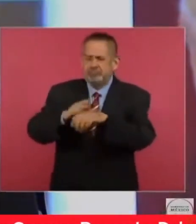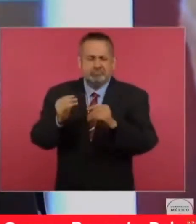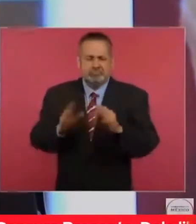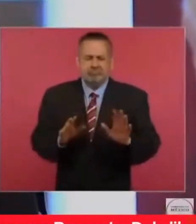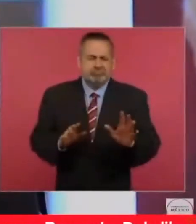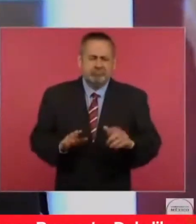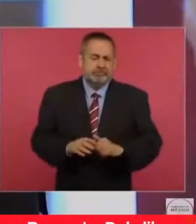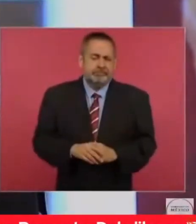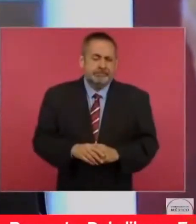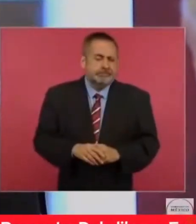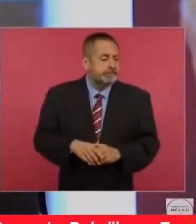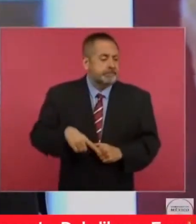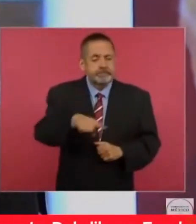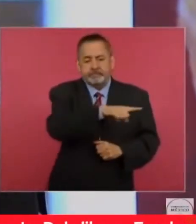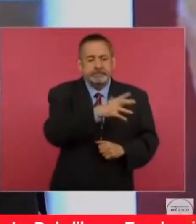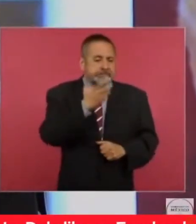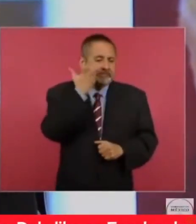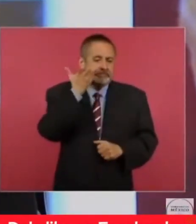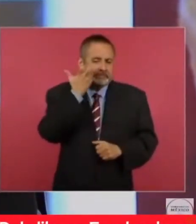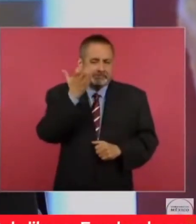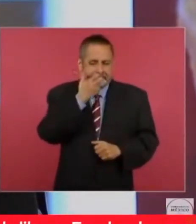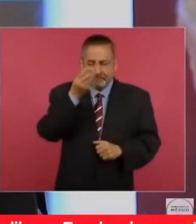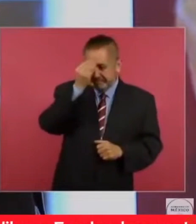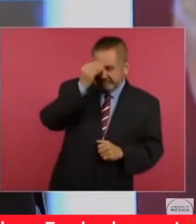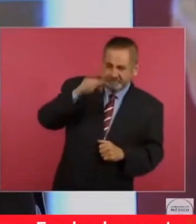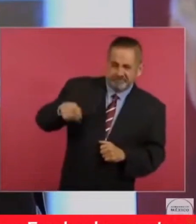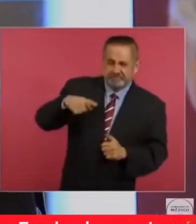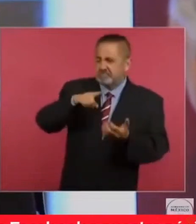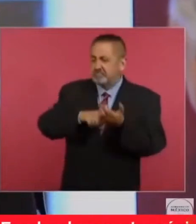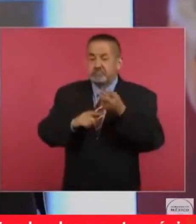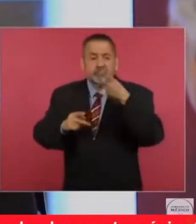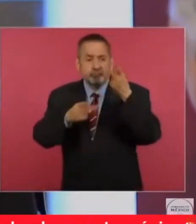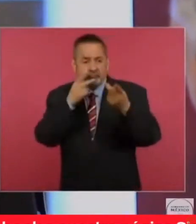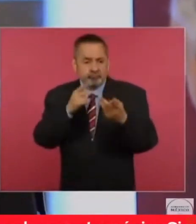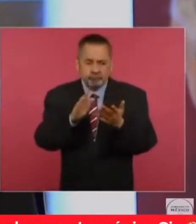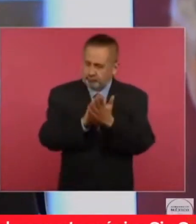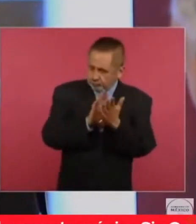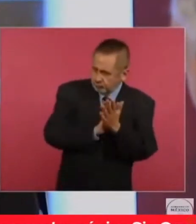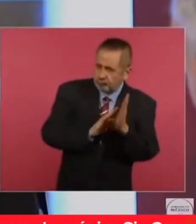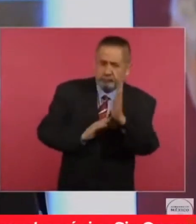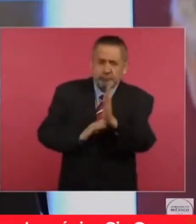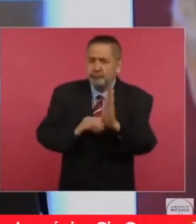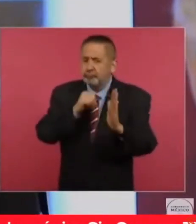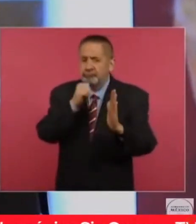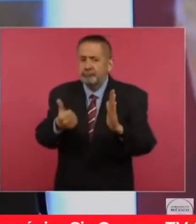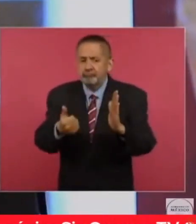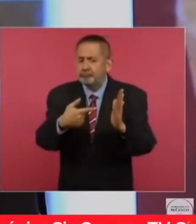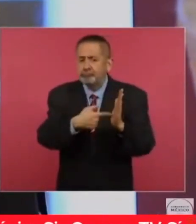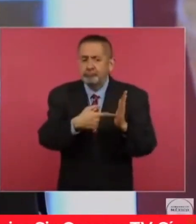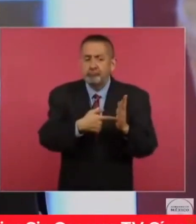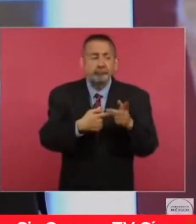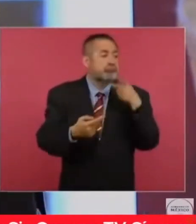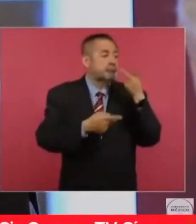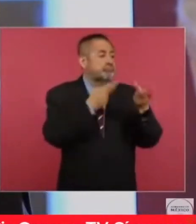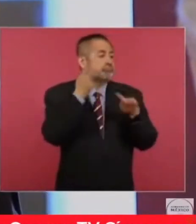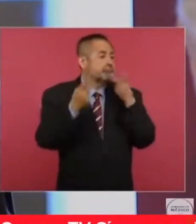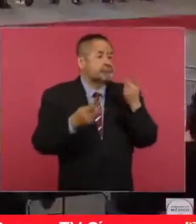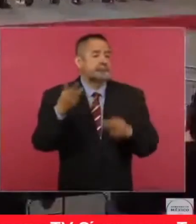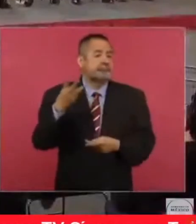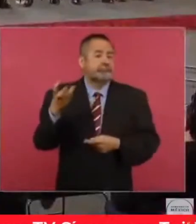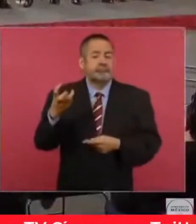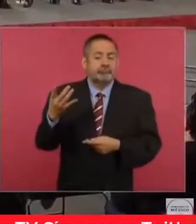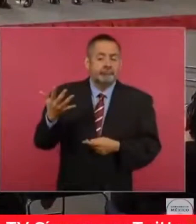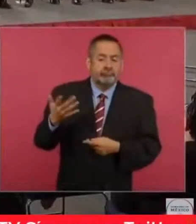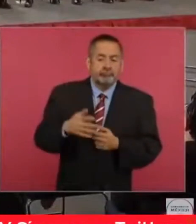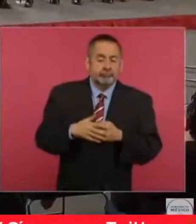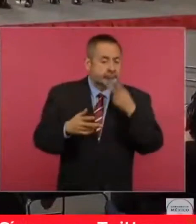fe, con maldad, el director de Cuadratín Guerrero, sin ningún dato que respaldara su dicho, habló de 350 y